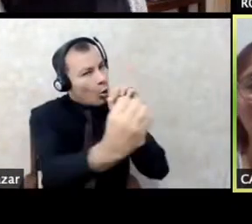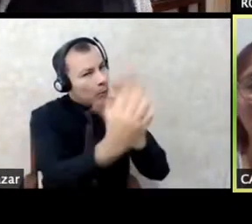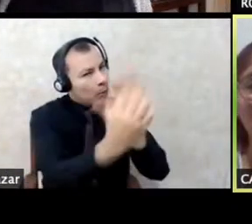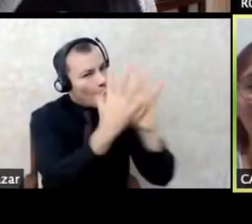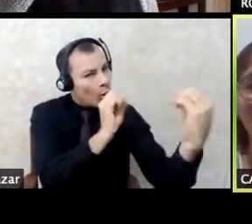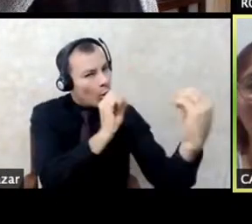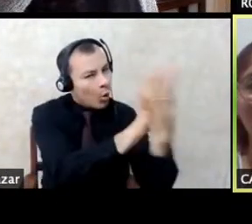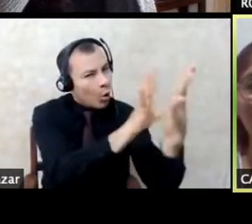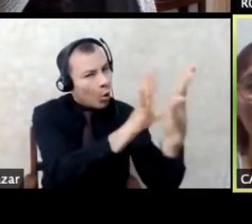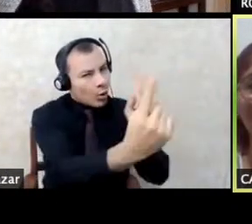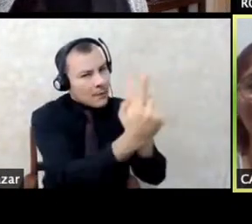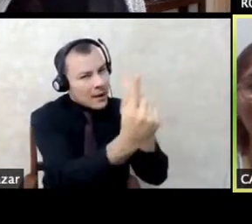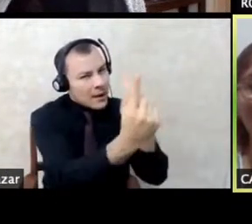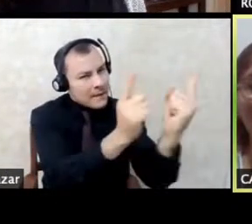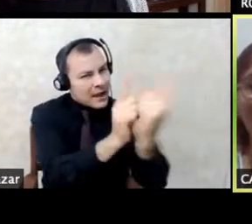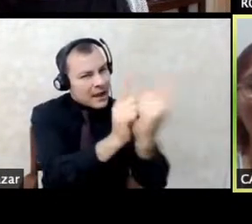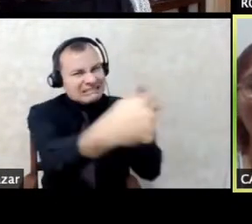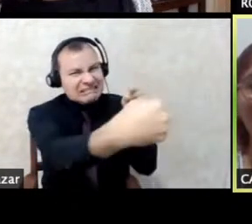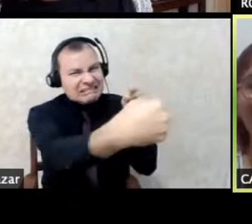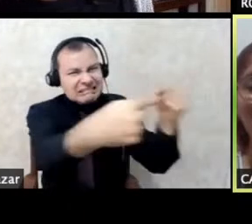pequeño.